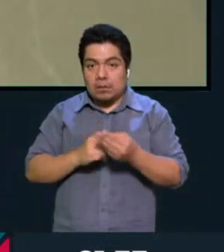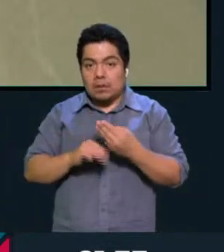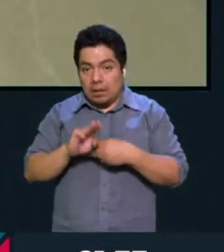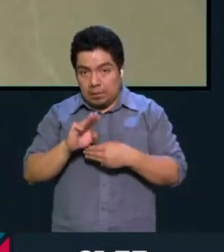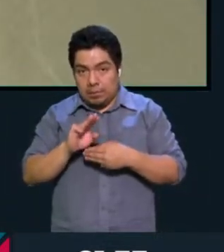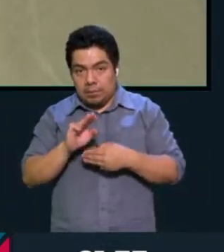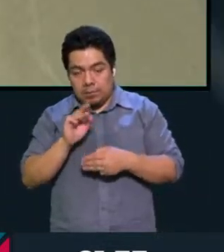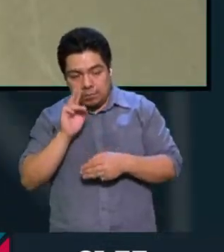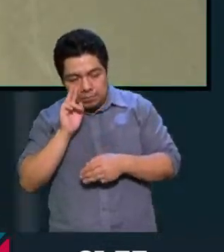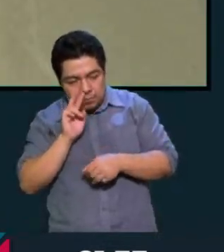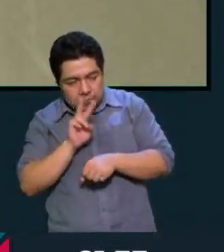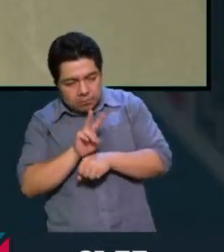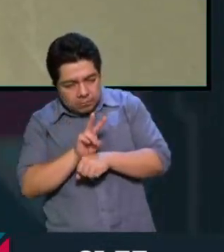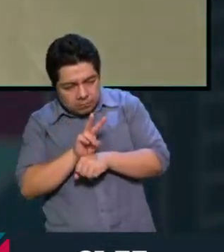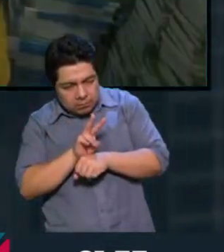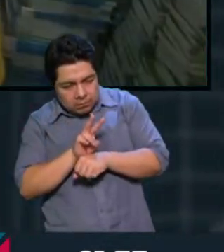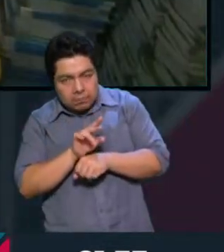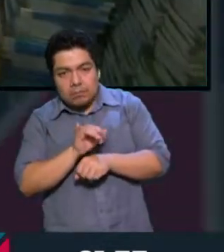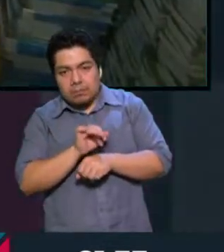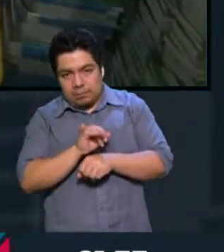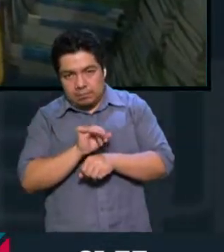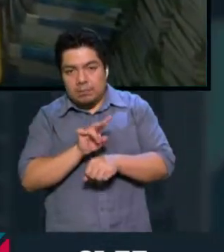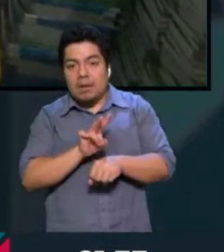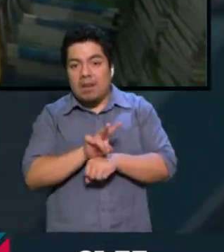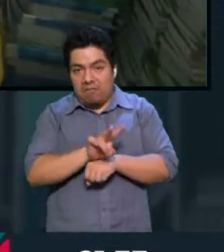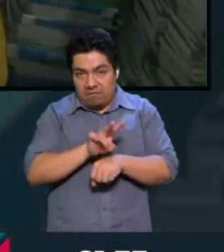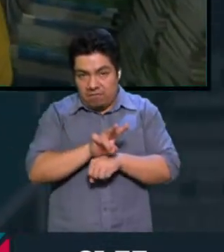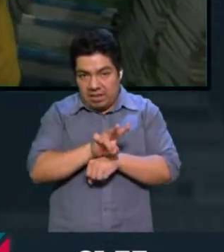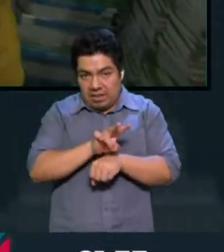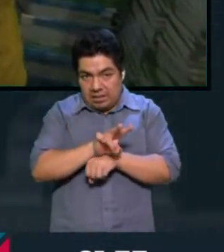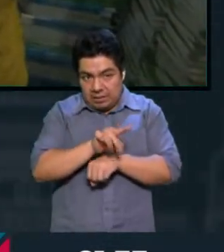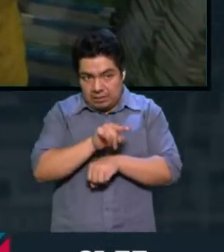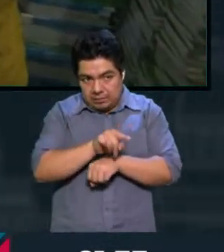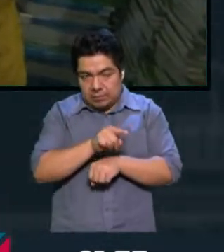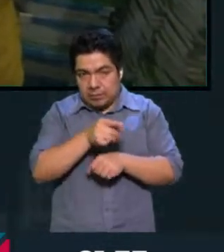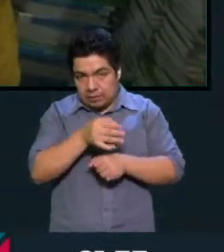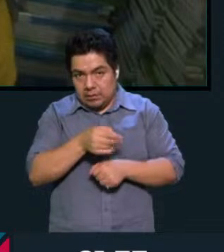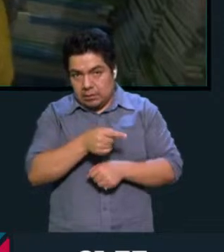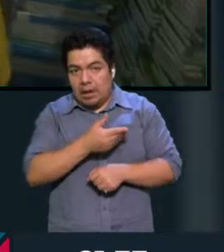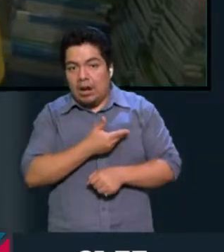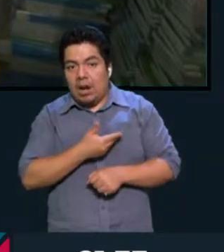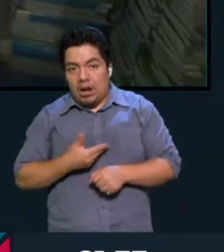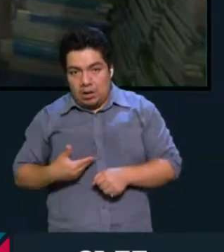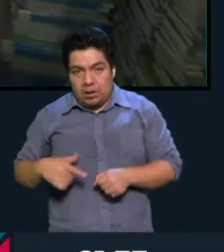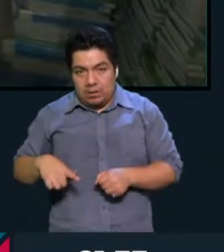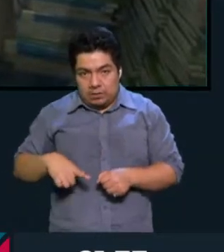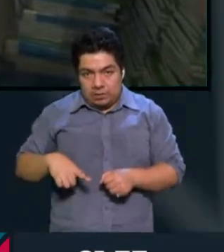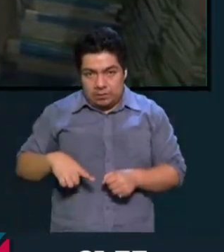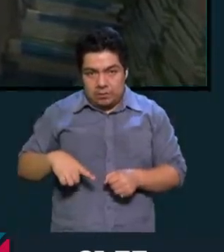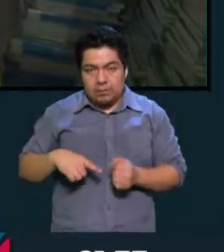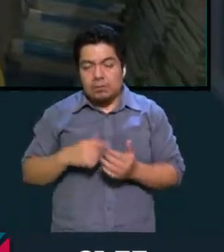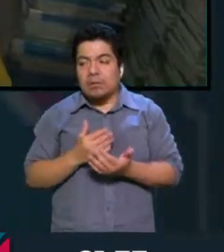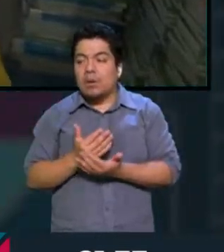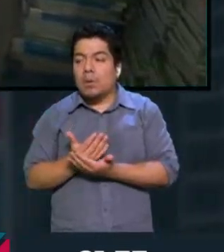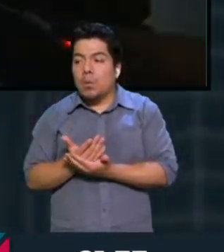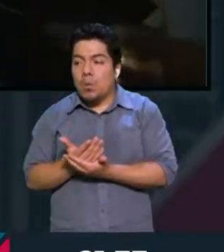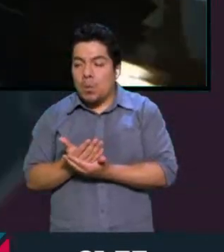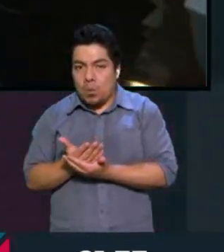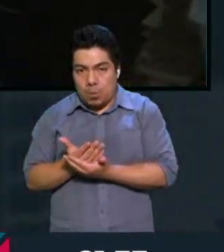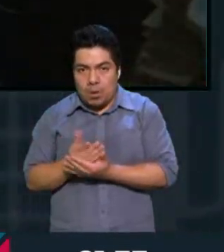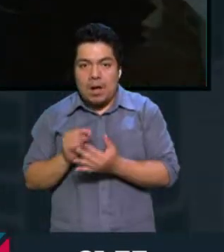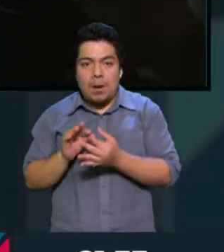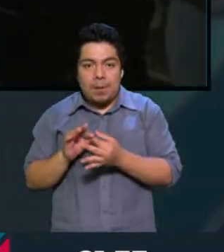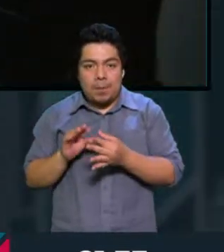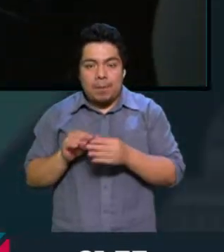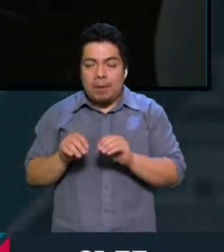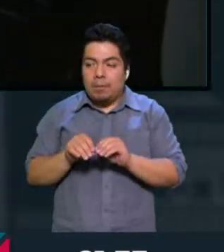observando, que efectivamente Venezuela ha puesto, ¿no? El gobierno actual de Venezuela ha puesto ahí. Se espera una mayor transparencia en la medida